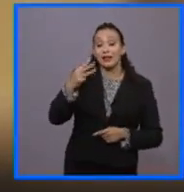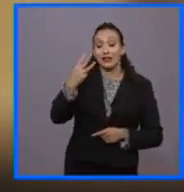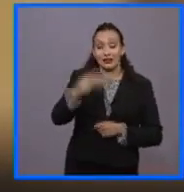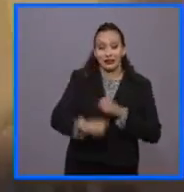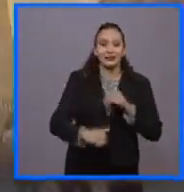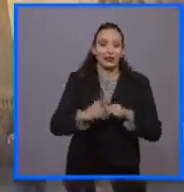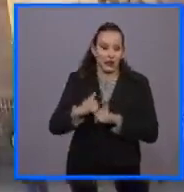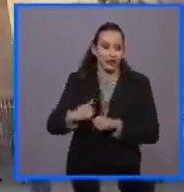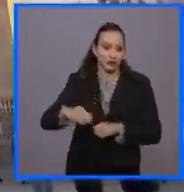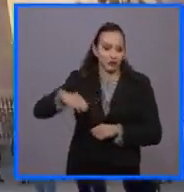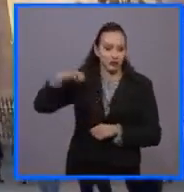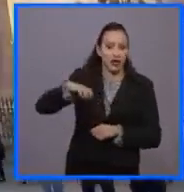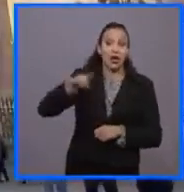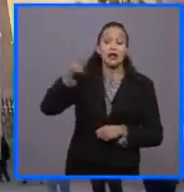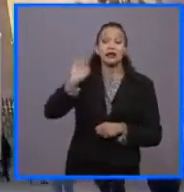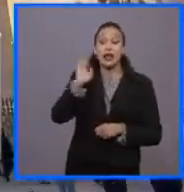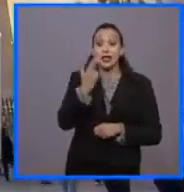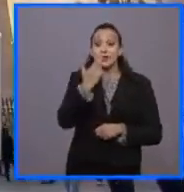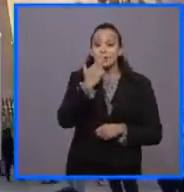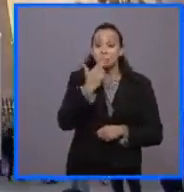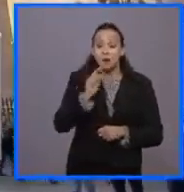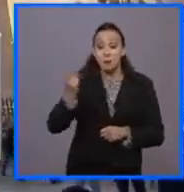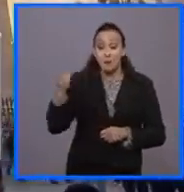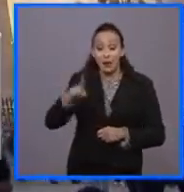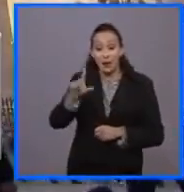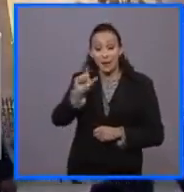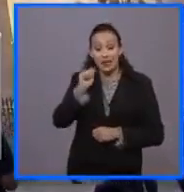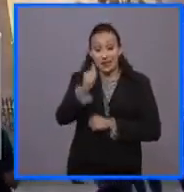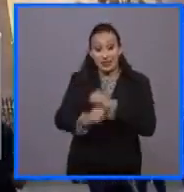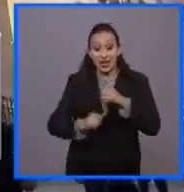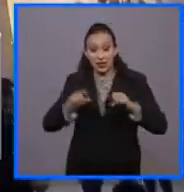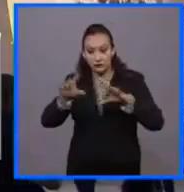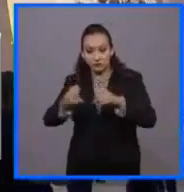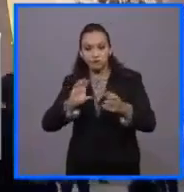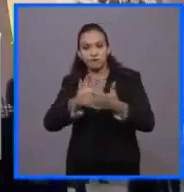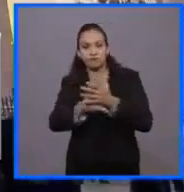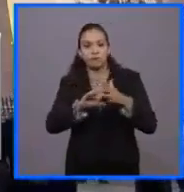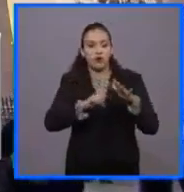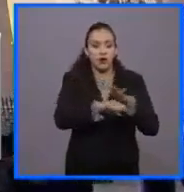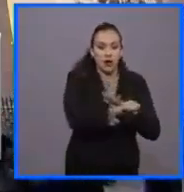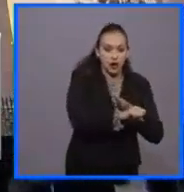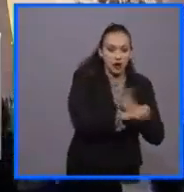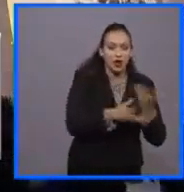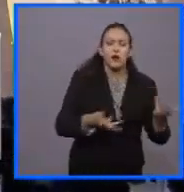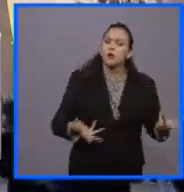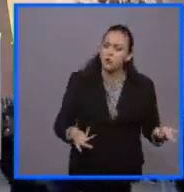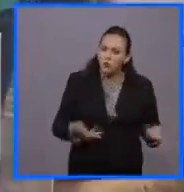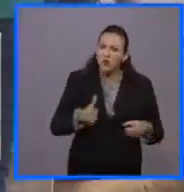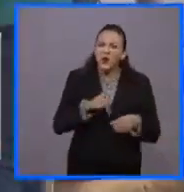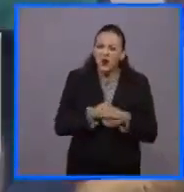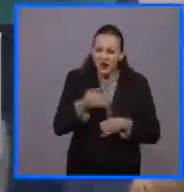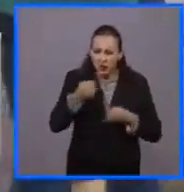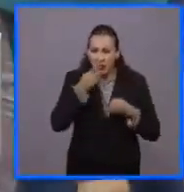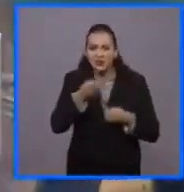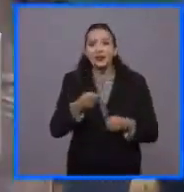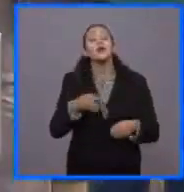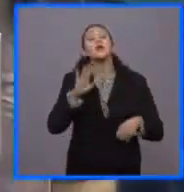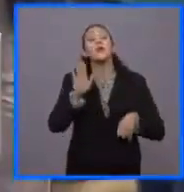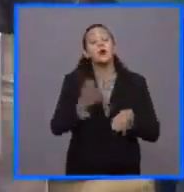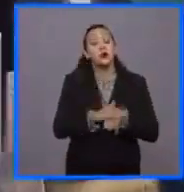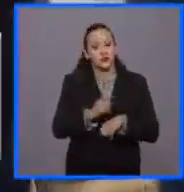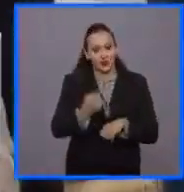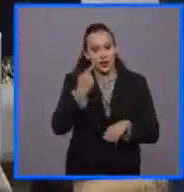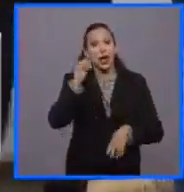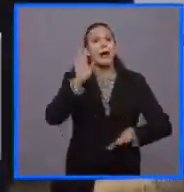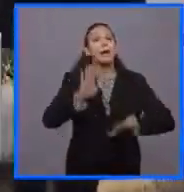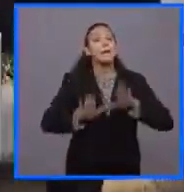un juez local en Chihuahua sentenció a 20 años de prisión en un procedimiento abreviado por el delito de tentativa de homicidio de